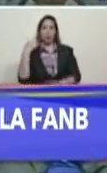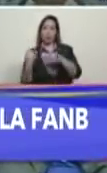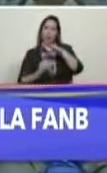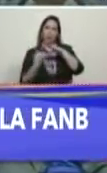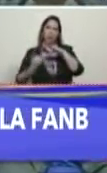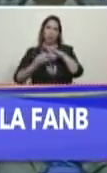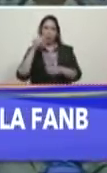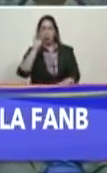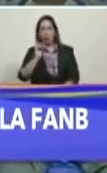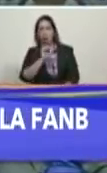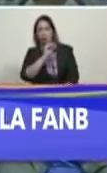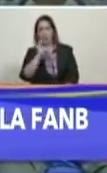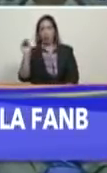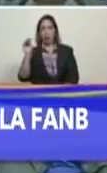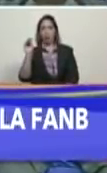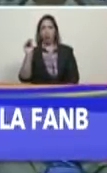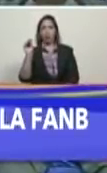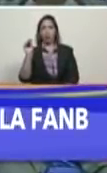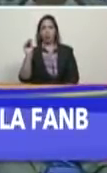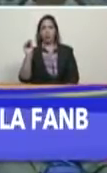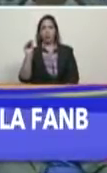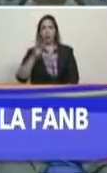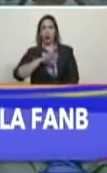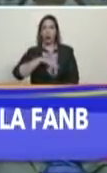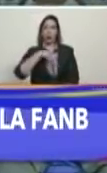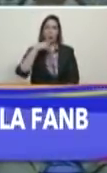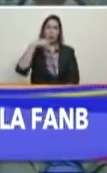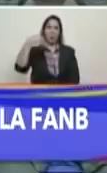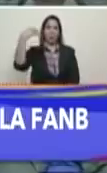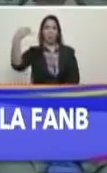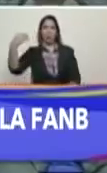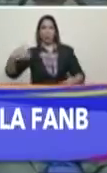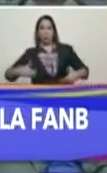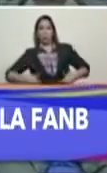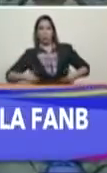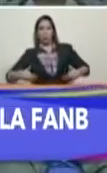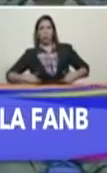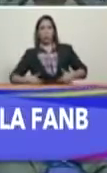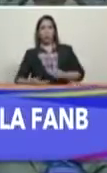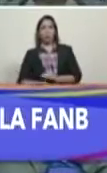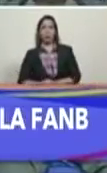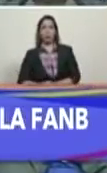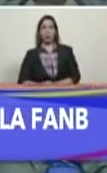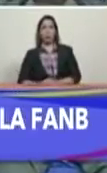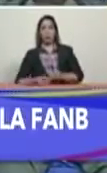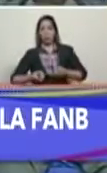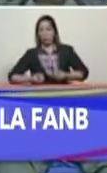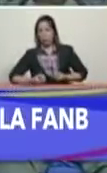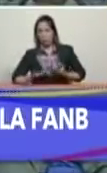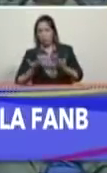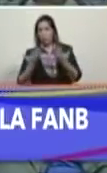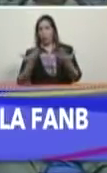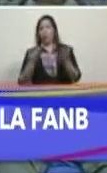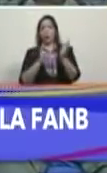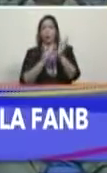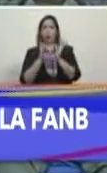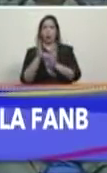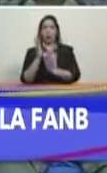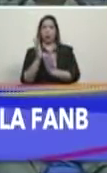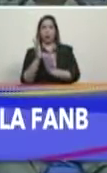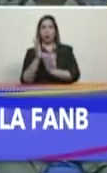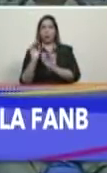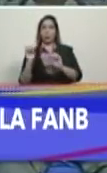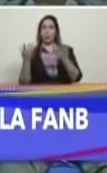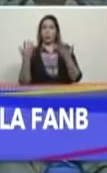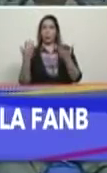cristiana en el espíritu de sacrificio y de entrega de Cristo Redentor